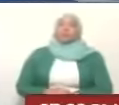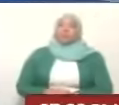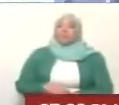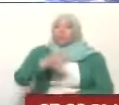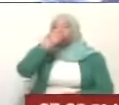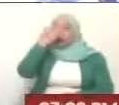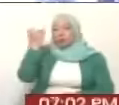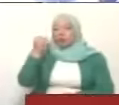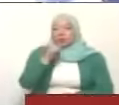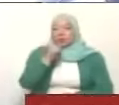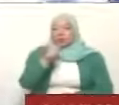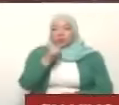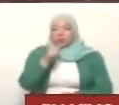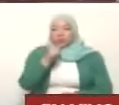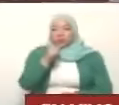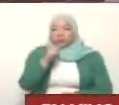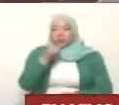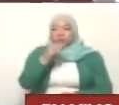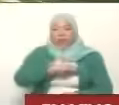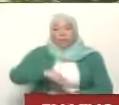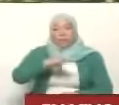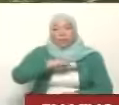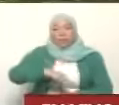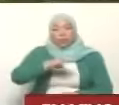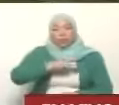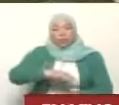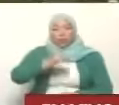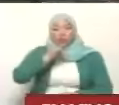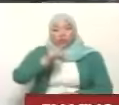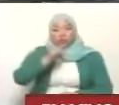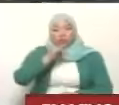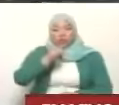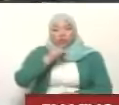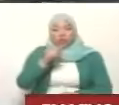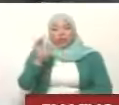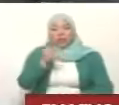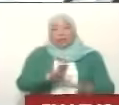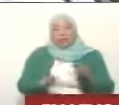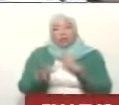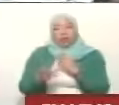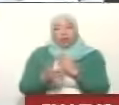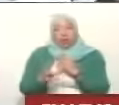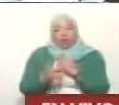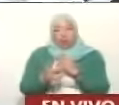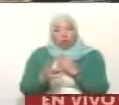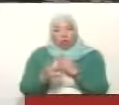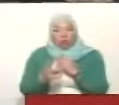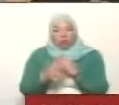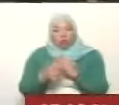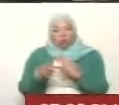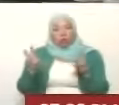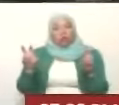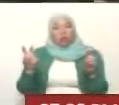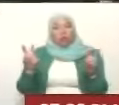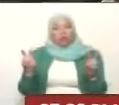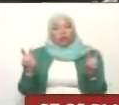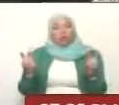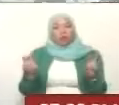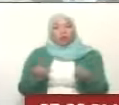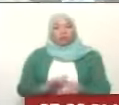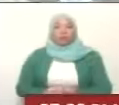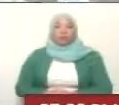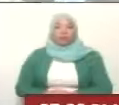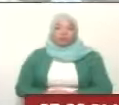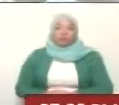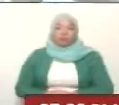inolvidable lanzamiento de la gran misión Ciencia, Tecnología e Innovación,